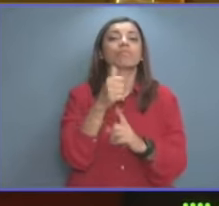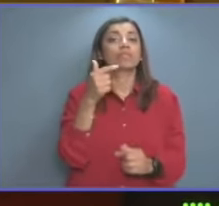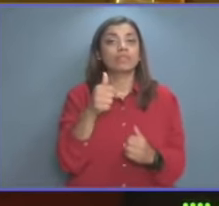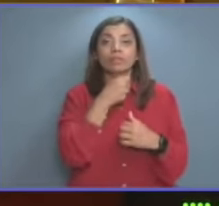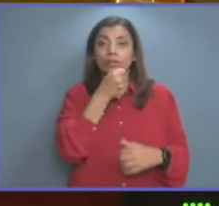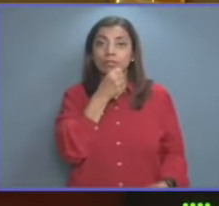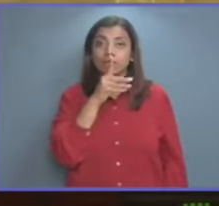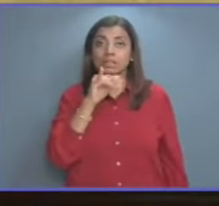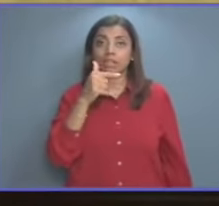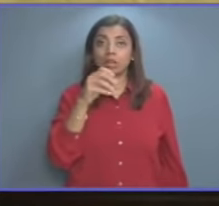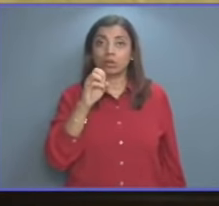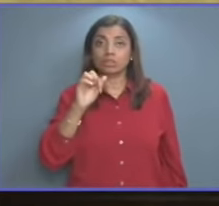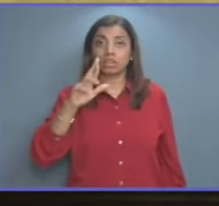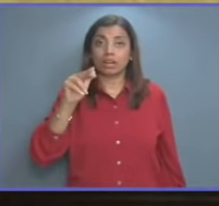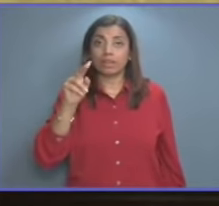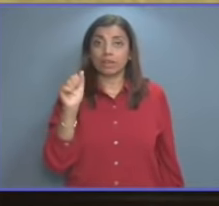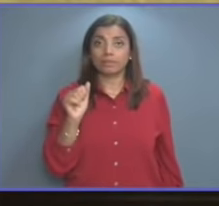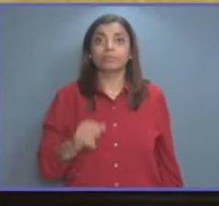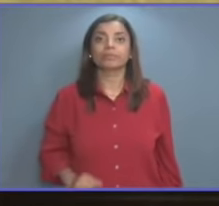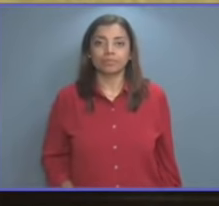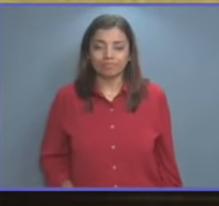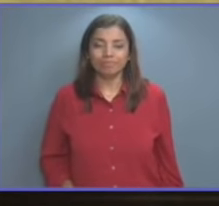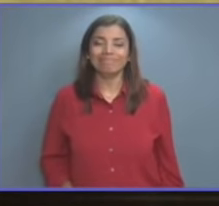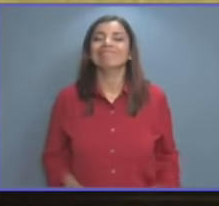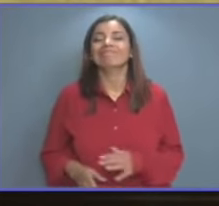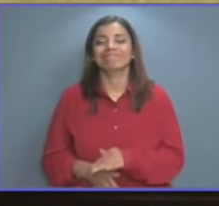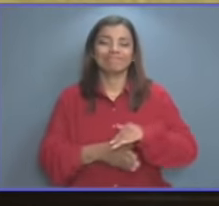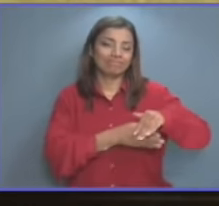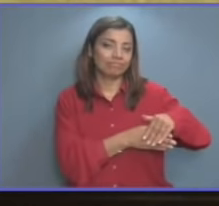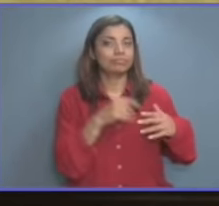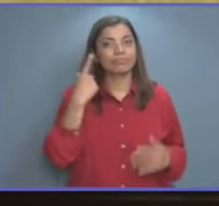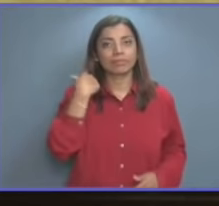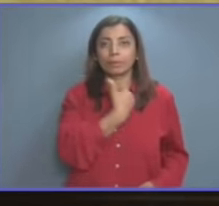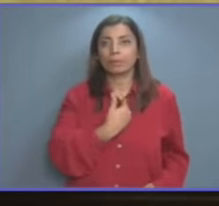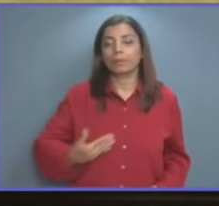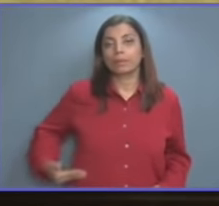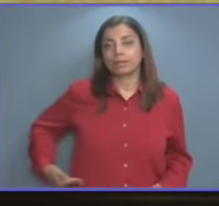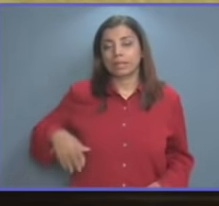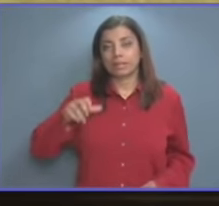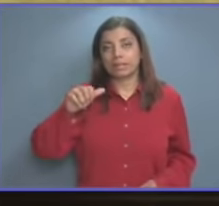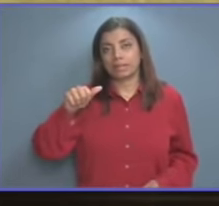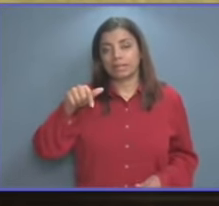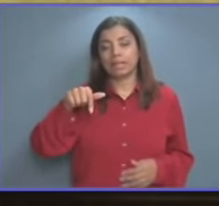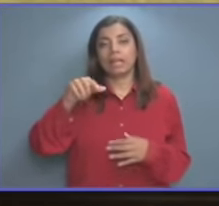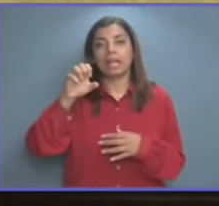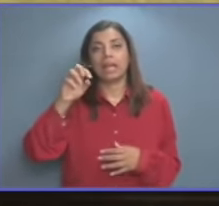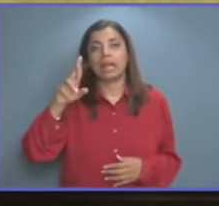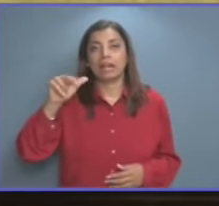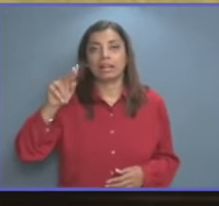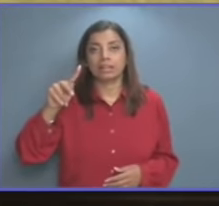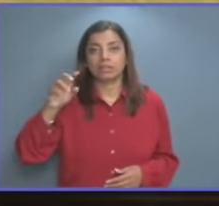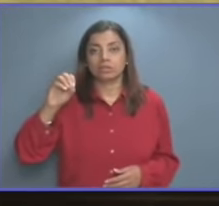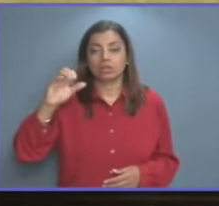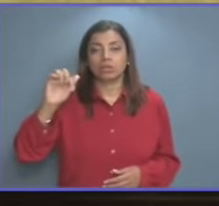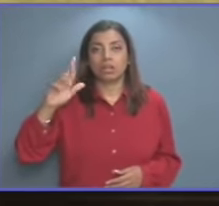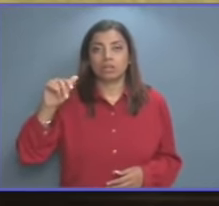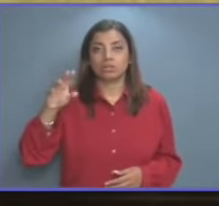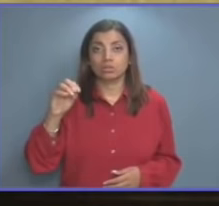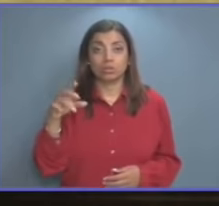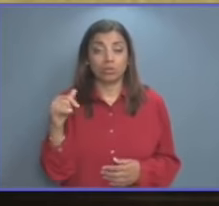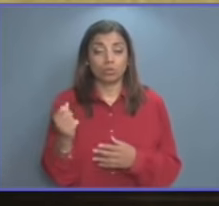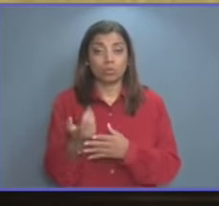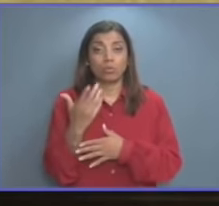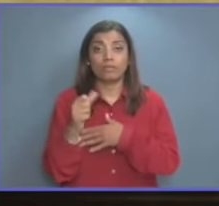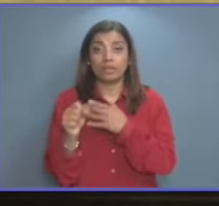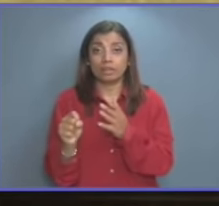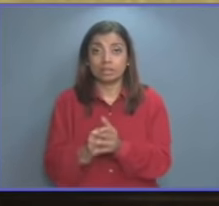legislativo y el presidente de la asamblea legislativa ernesto castro dejó claro que la nueva asamblea continuará